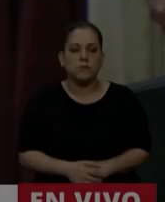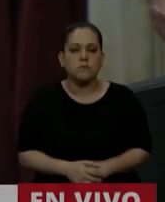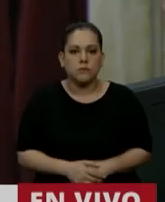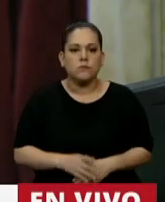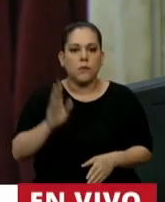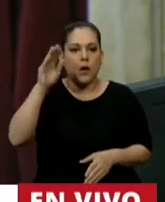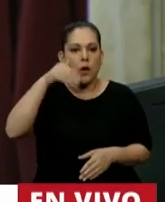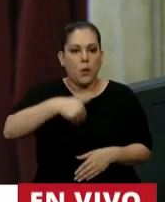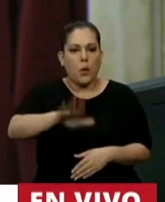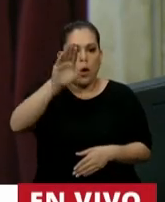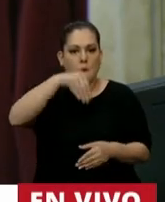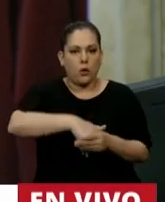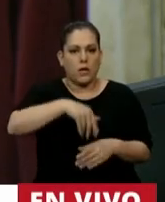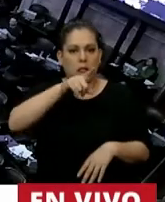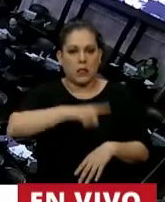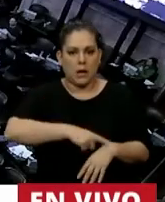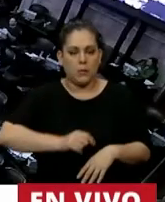se va a botar tiempo